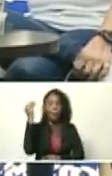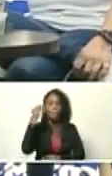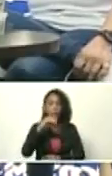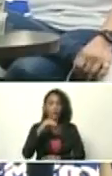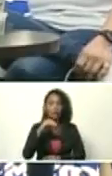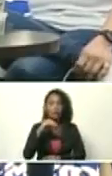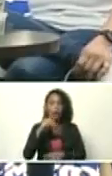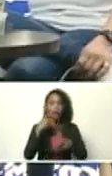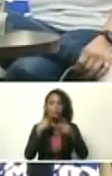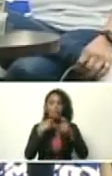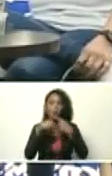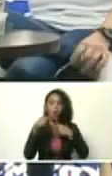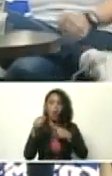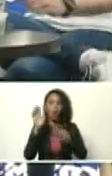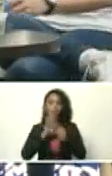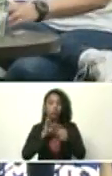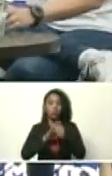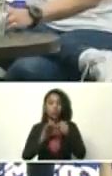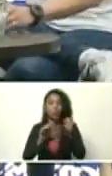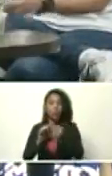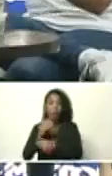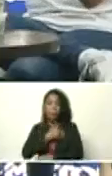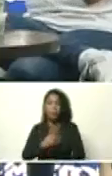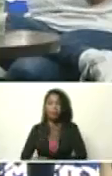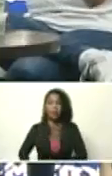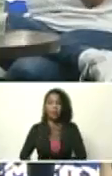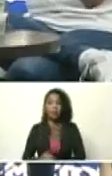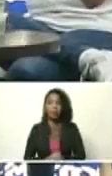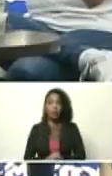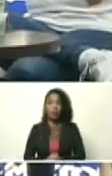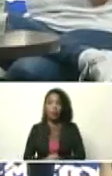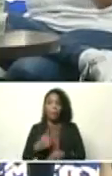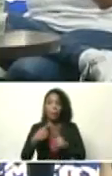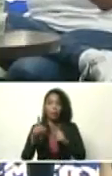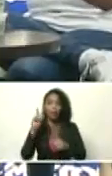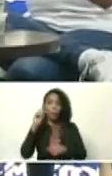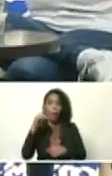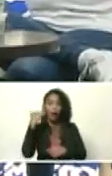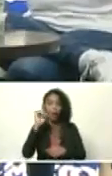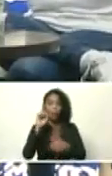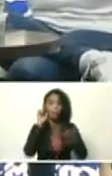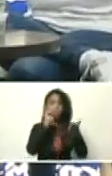plataforma. Bueno, le volvemos el micrófono al presidente. Pero también gracias. Está puerta a puerta. Hemos ido